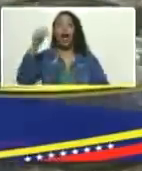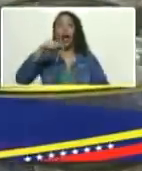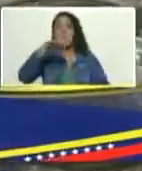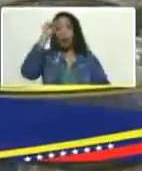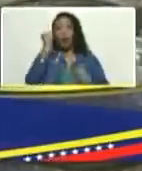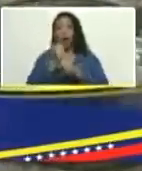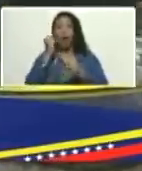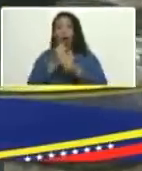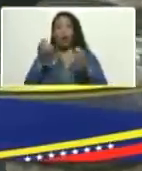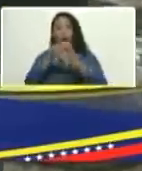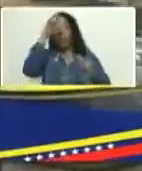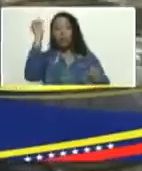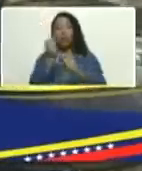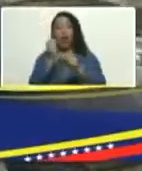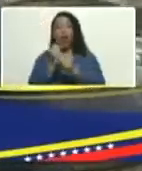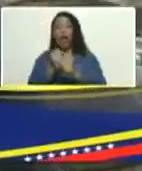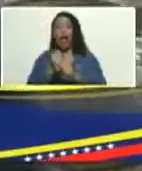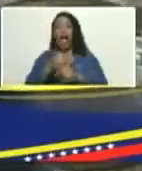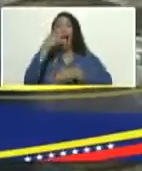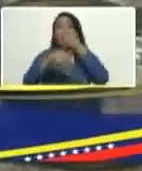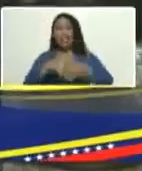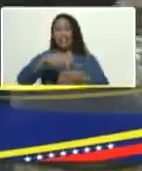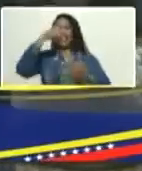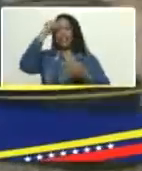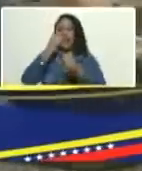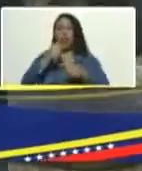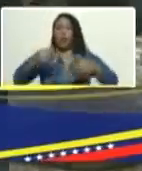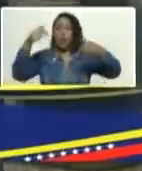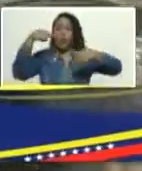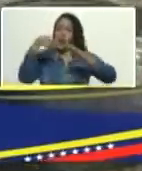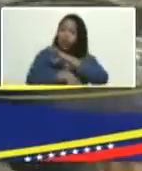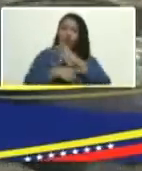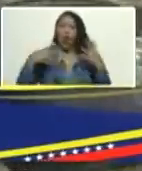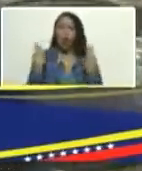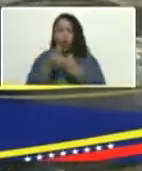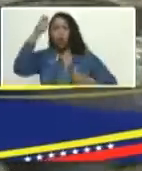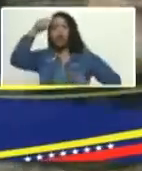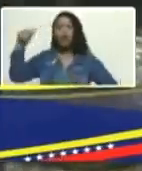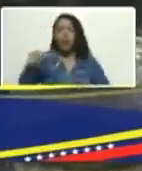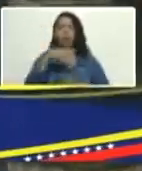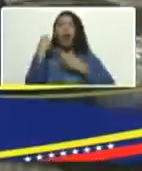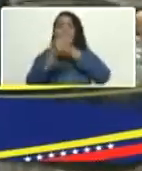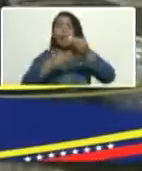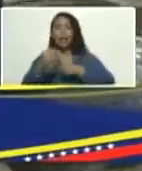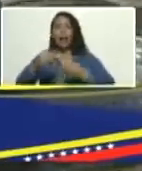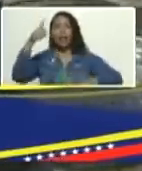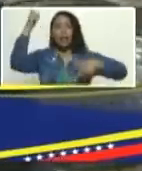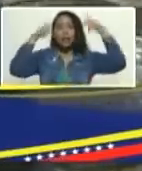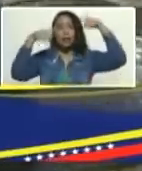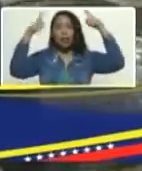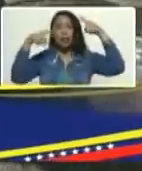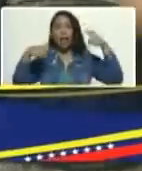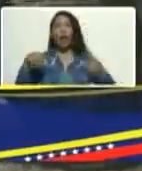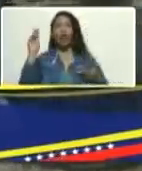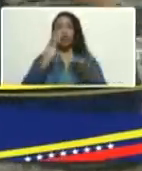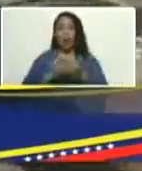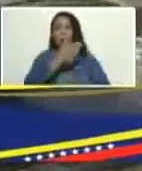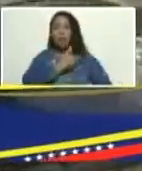porque la clase obrera se restió con este pueblo para dar y satisfacer las necesidades de nuestro pueblo,